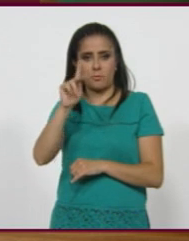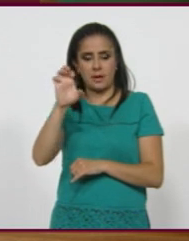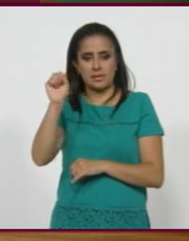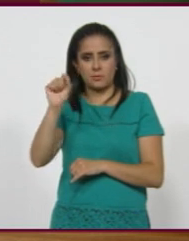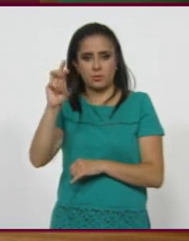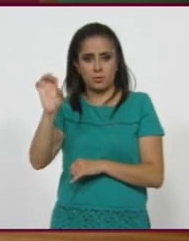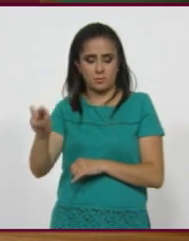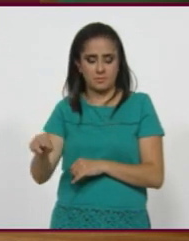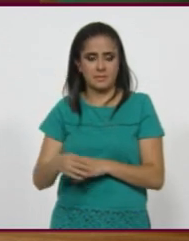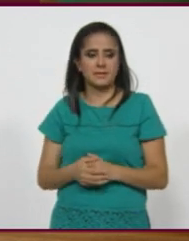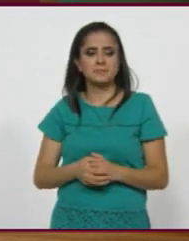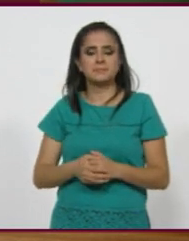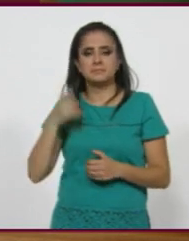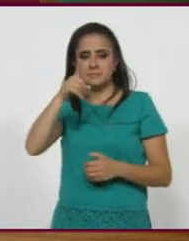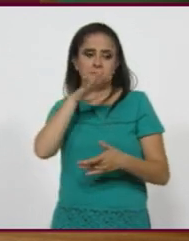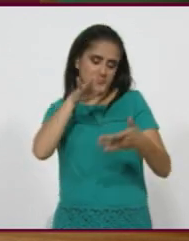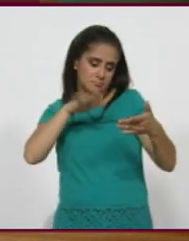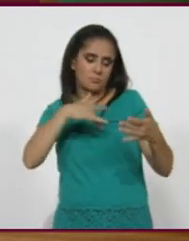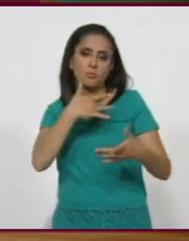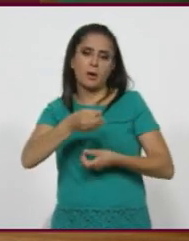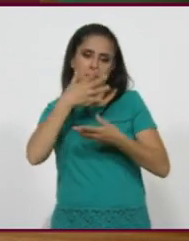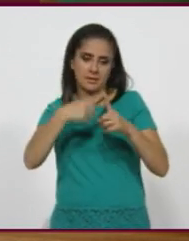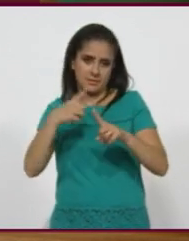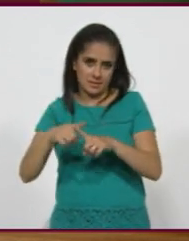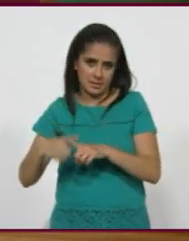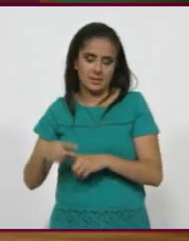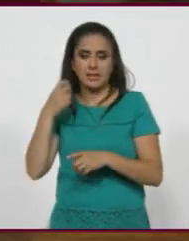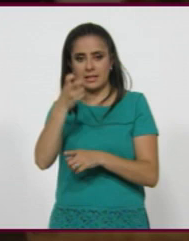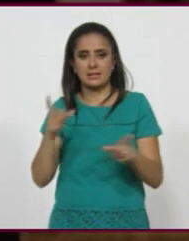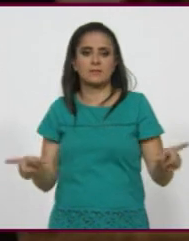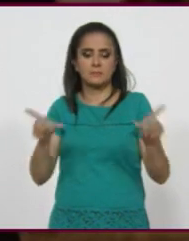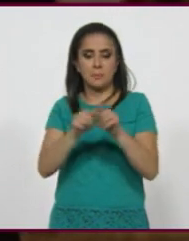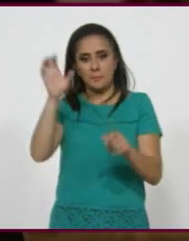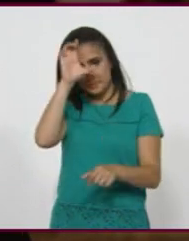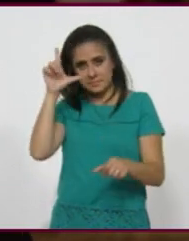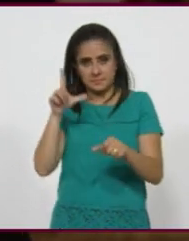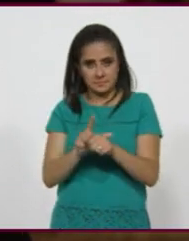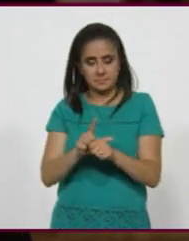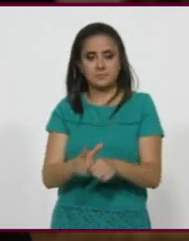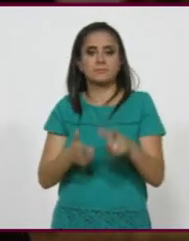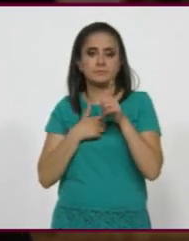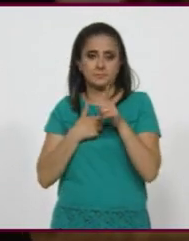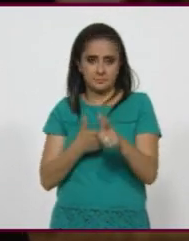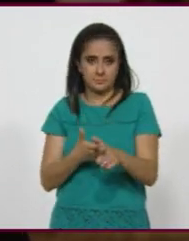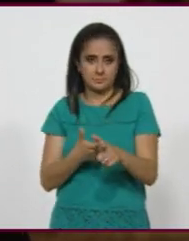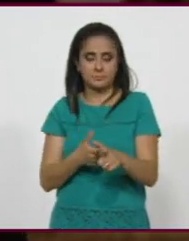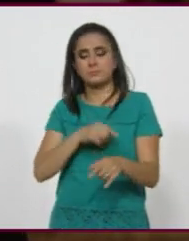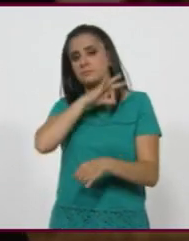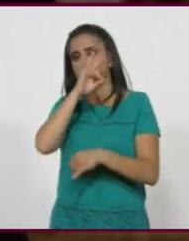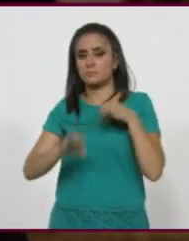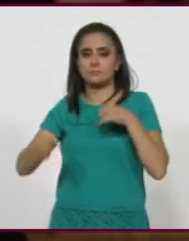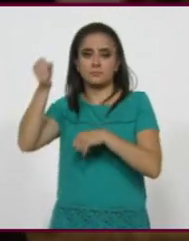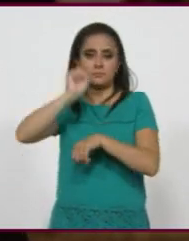www.unpoemadia.wordpress.com. Esto es el poema de hoy. Y pues hasta aquí, Cultura, Javier, seguiremos en la última